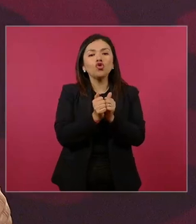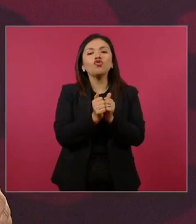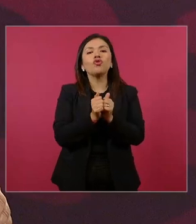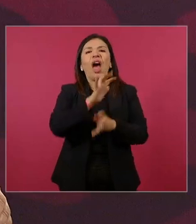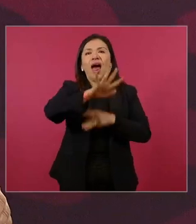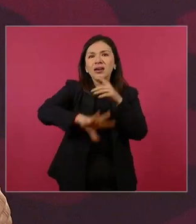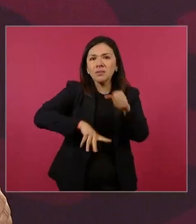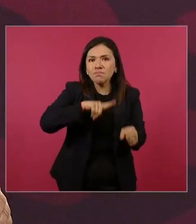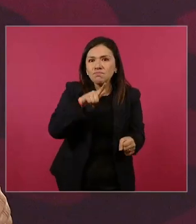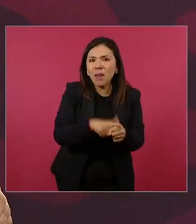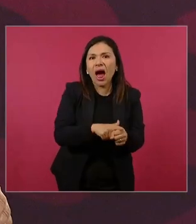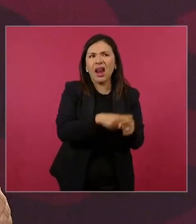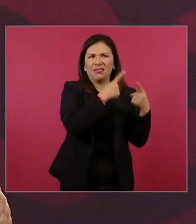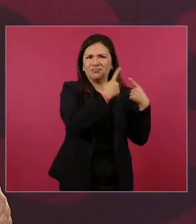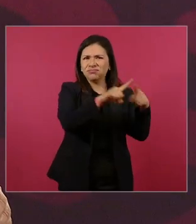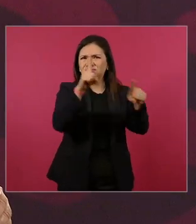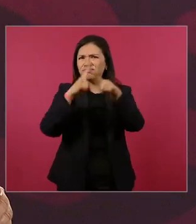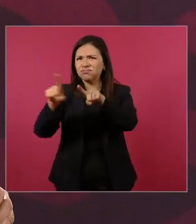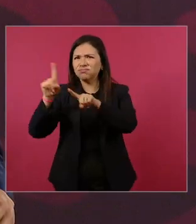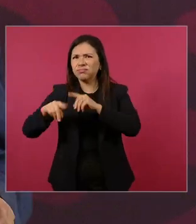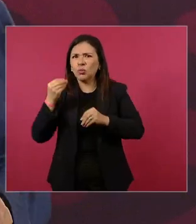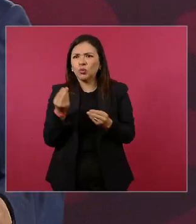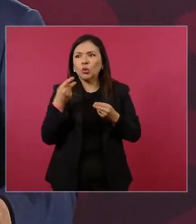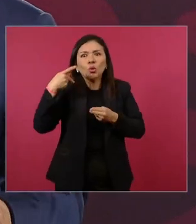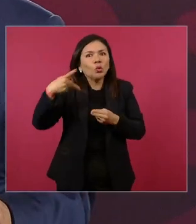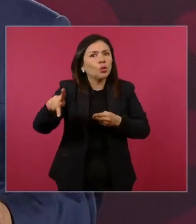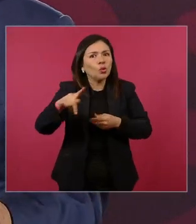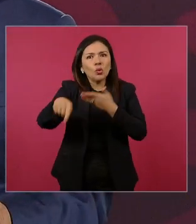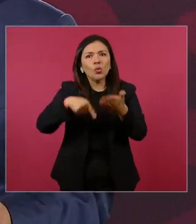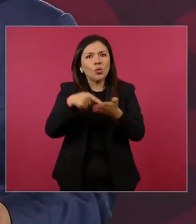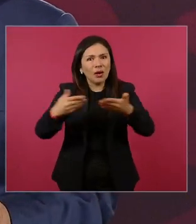fauna, con animales nativos,